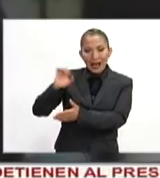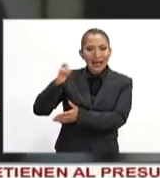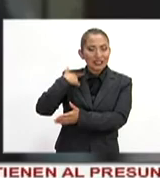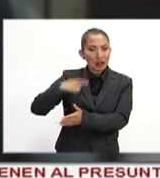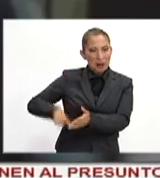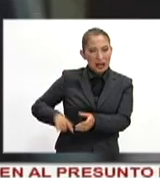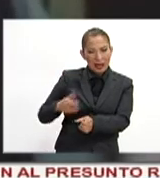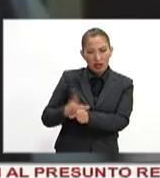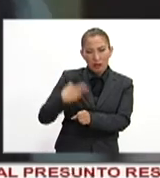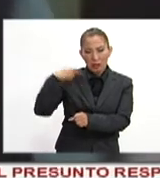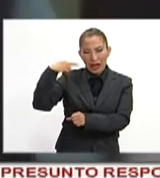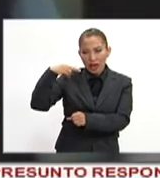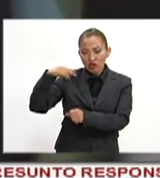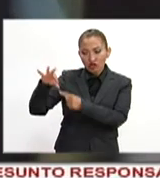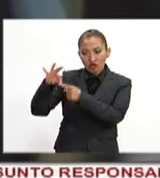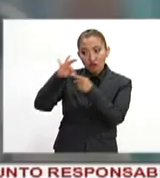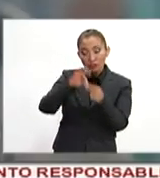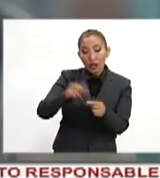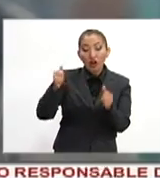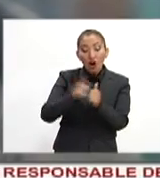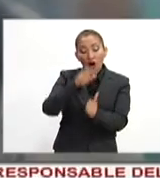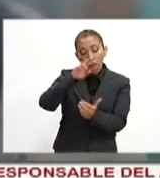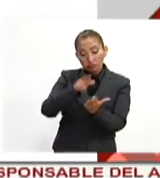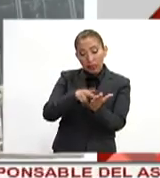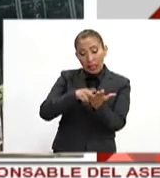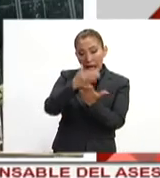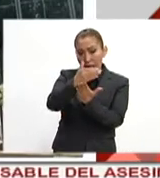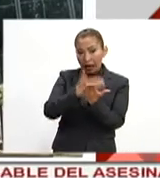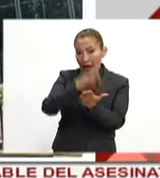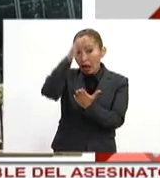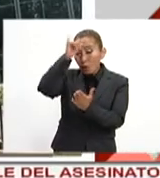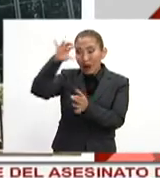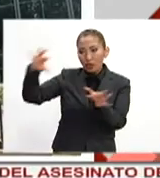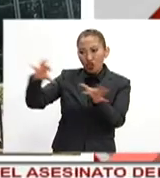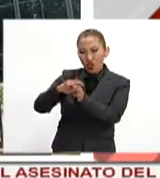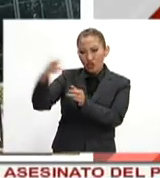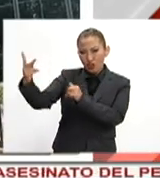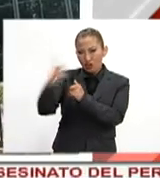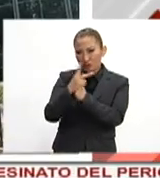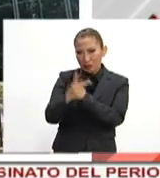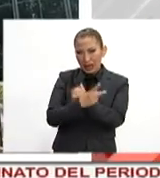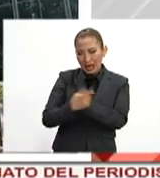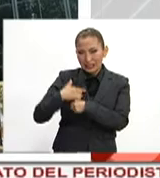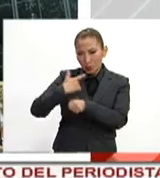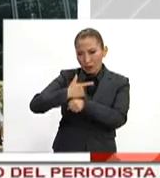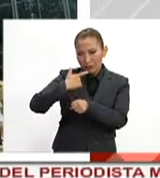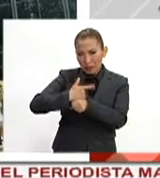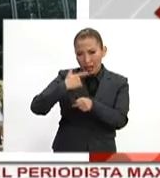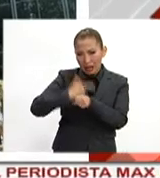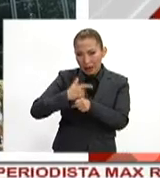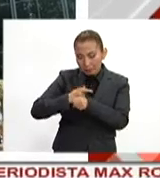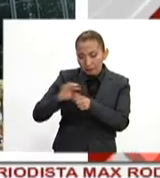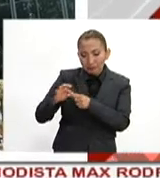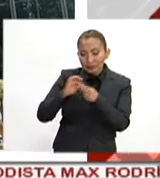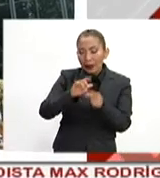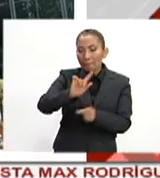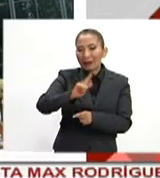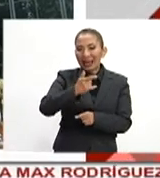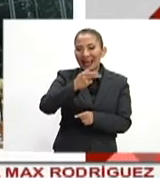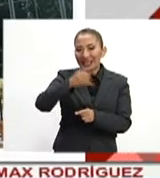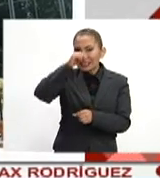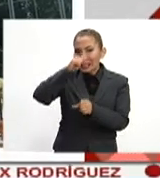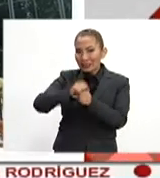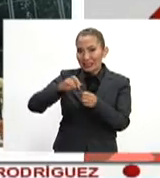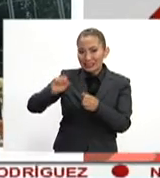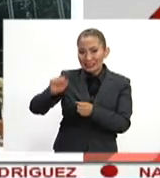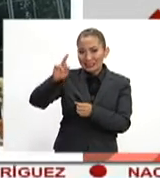Javier Duarte. La petición es con apego a las disposiciones del Tratado de Extradición vigente entre México y Guatemala. La PGR y la Secretaría